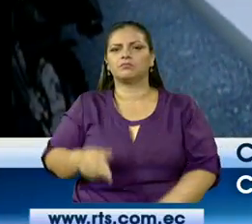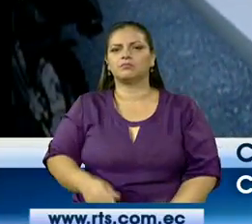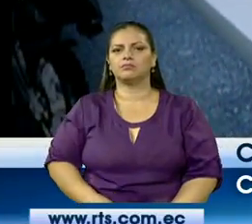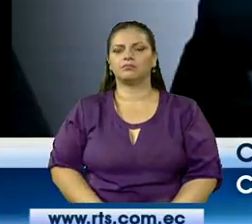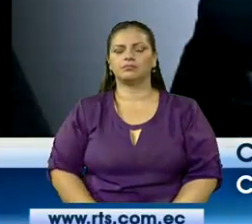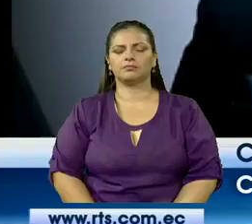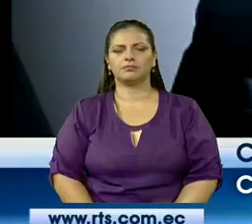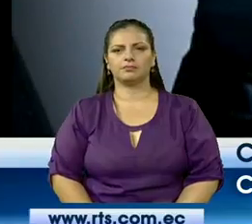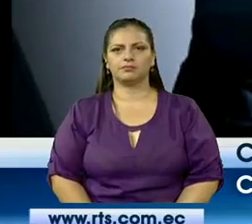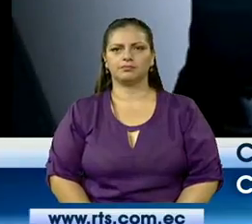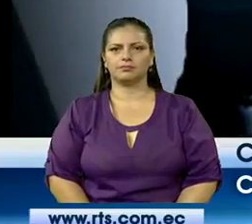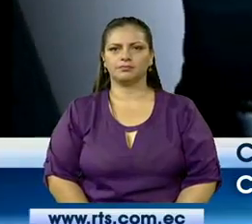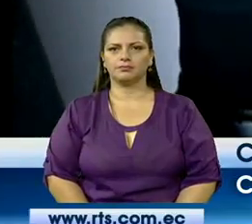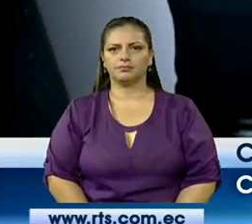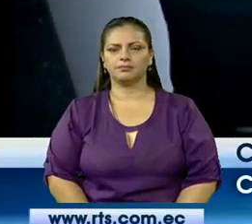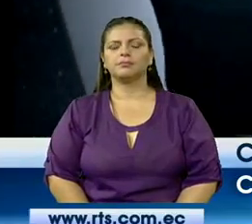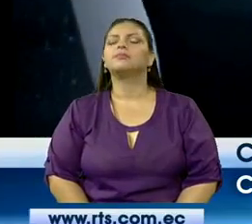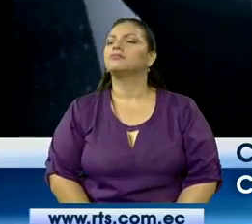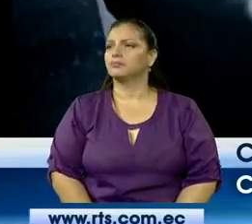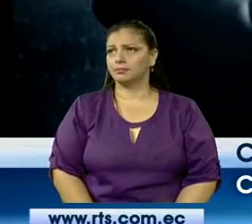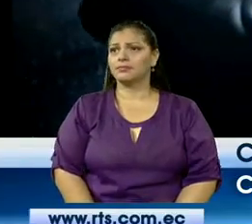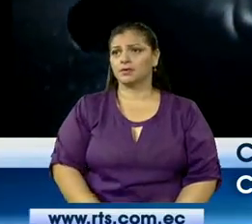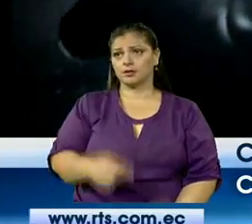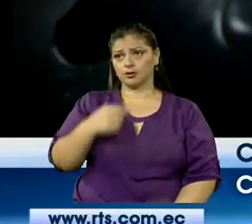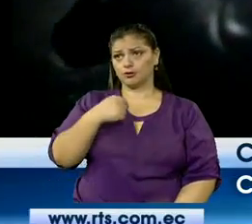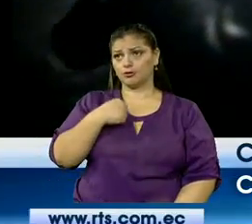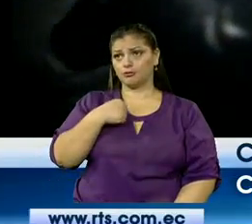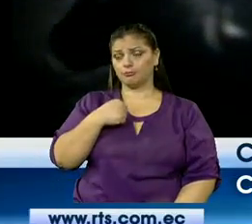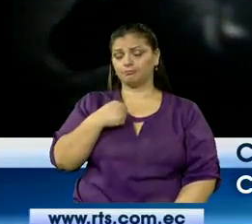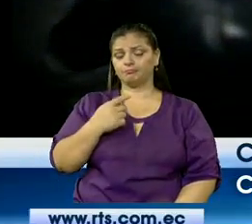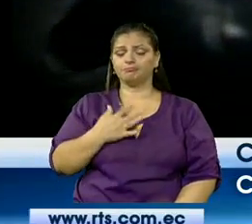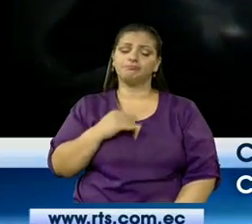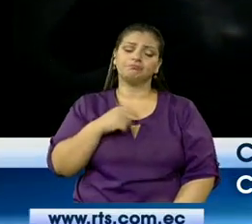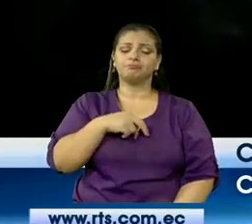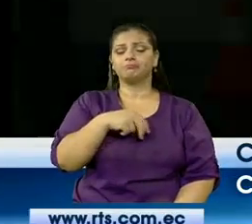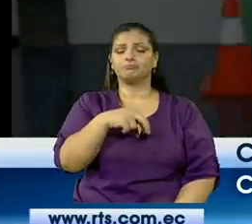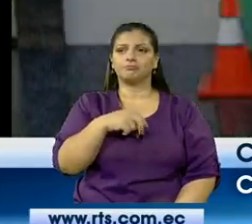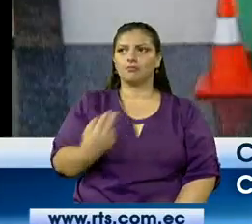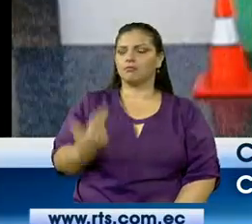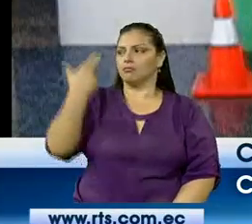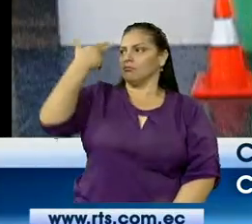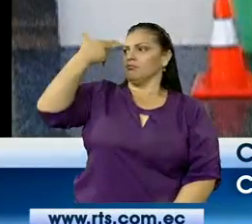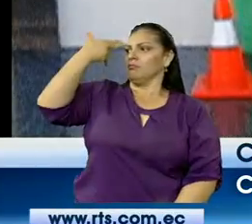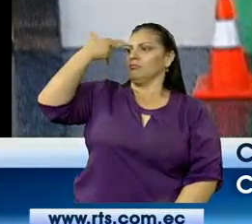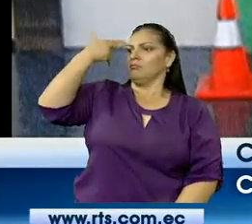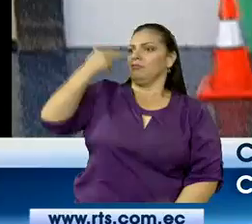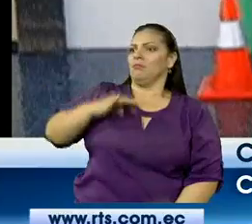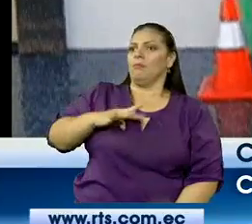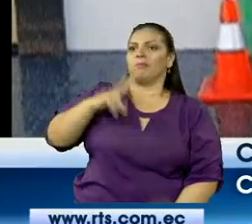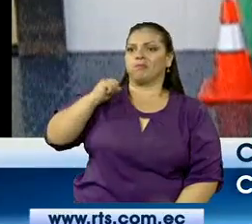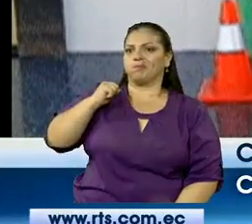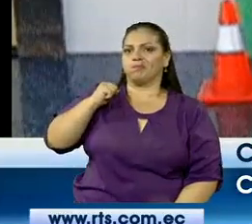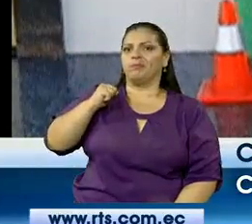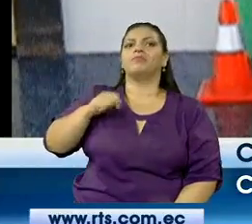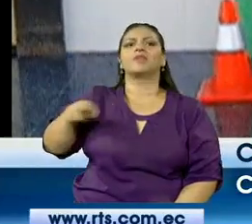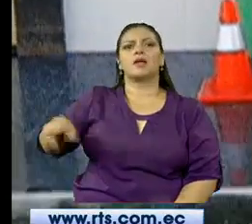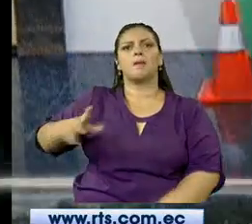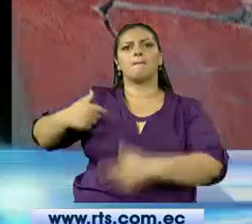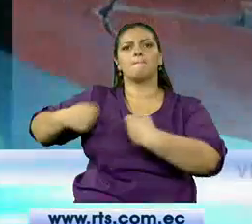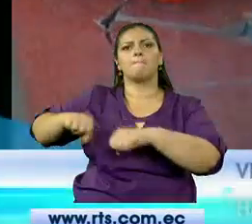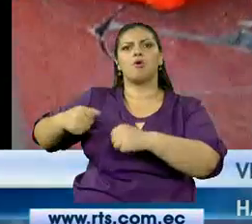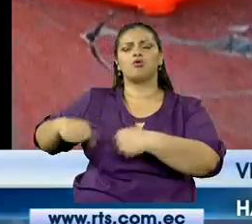Incluso a la vuelta de donde yo estoy, pues ocurrió un siguiente asalto a otra